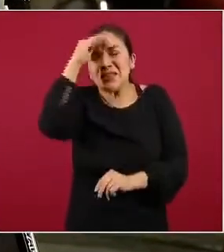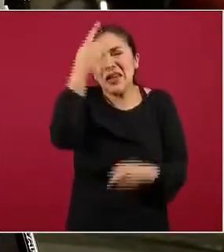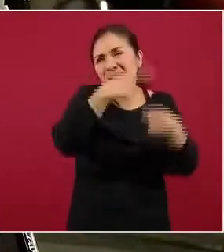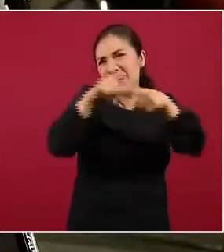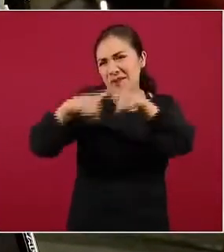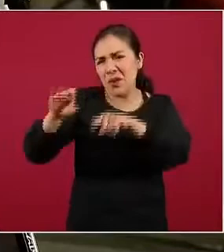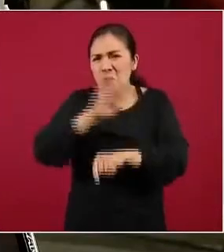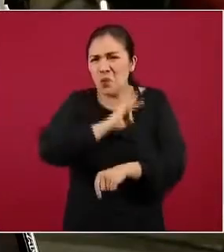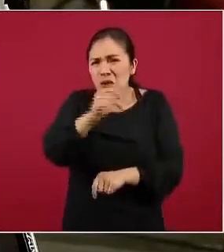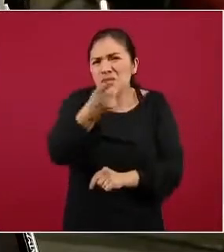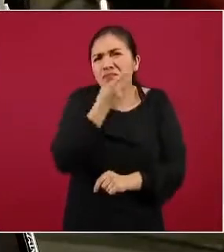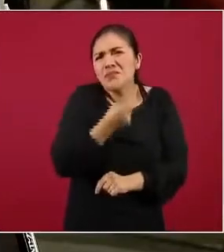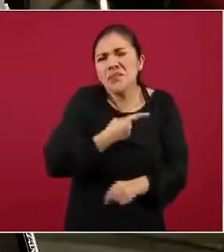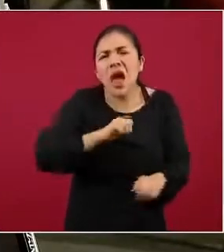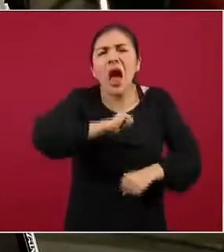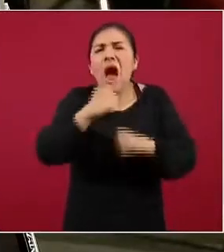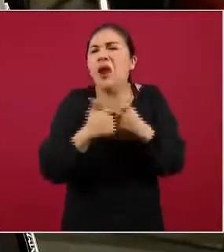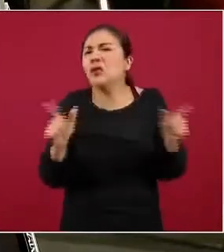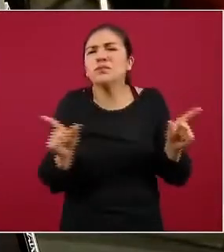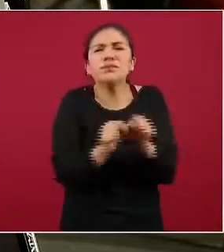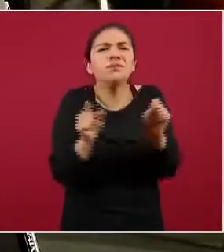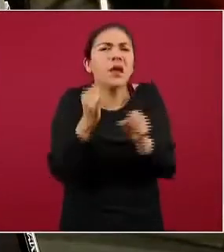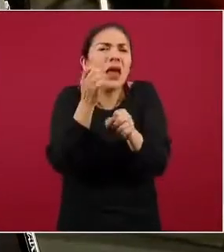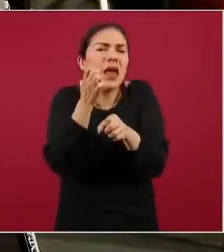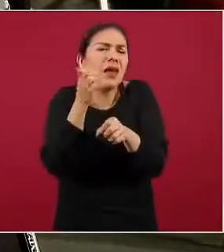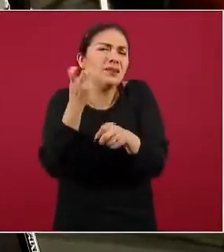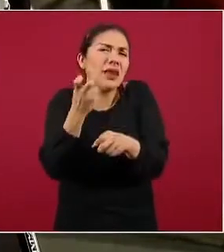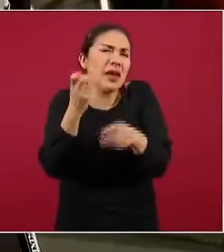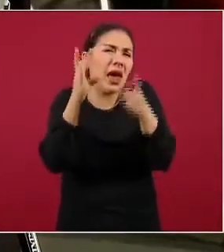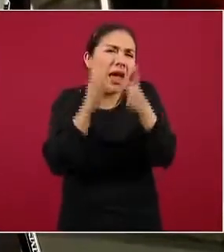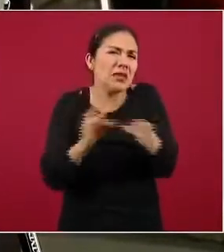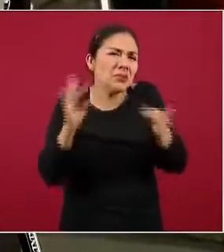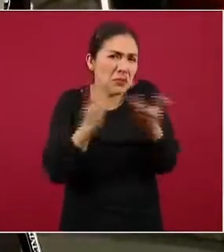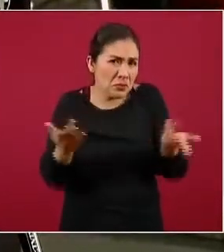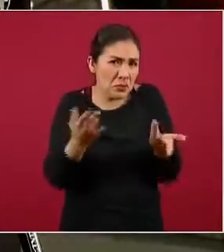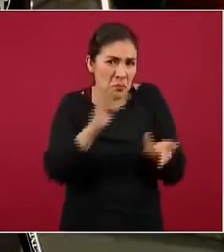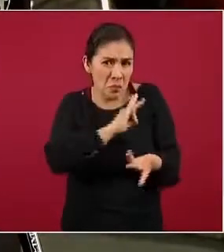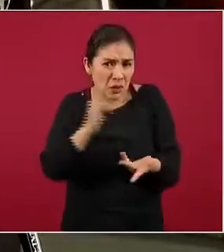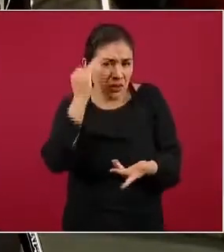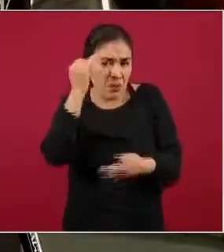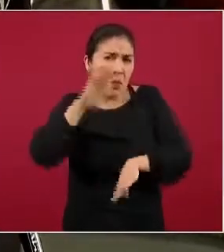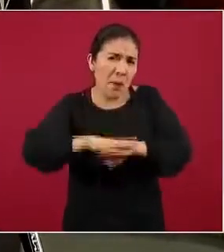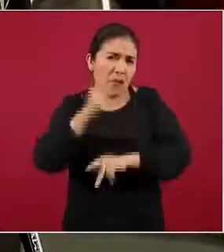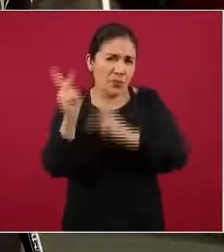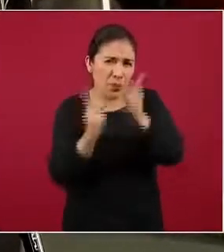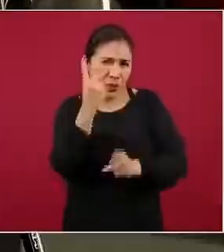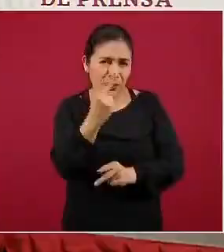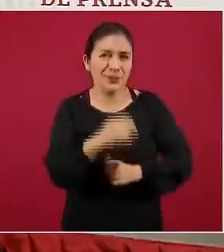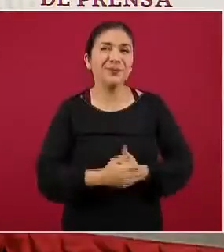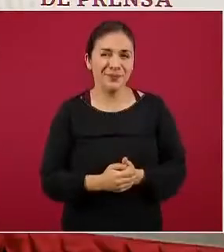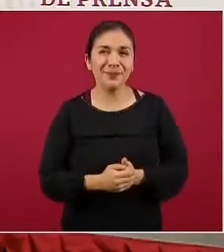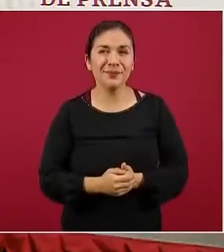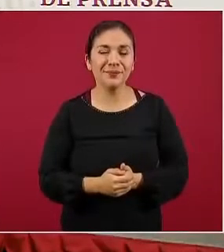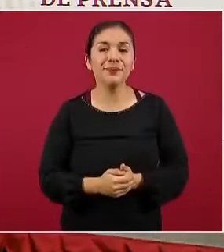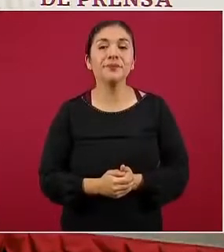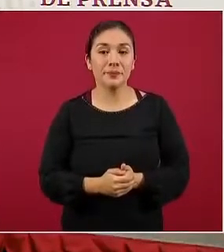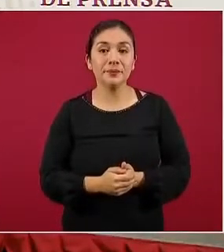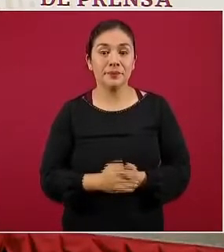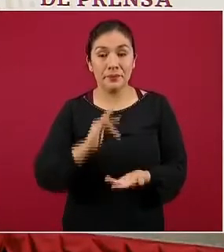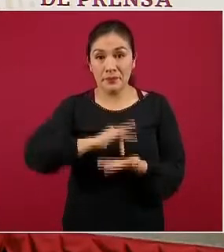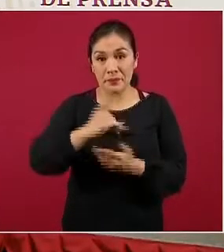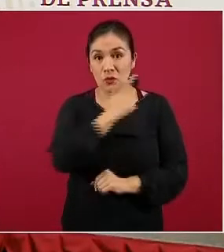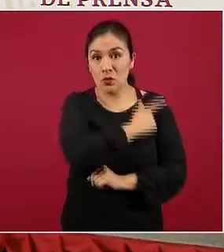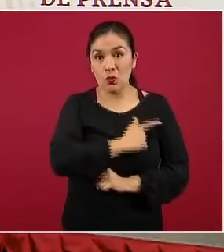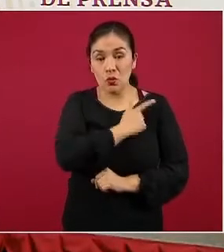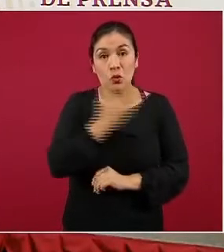apoyarnos con una breve explicación al respecto. Y si nos da tiempo, tengo otras 2 preguntas. Con mucho gusto. El doctor José Luis